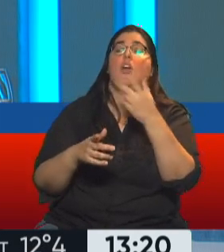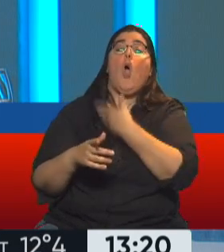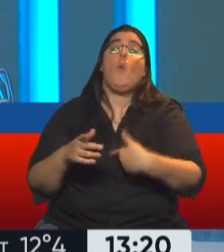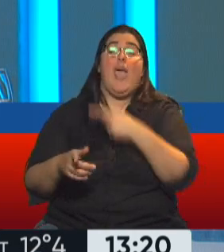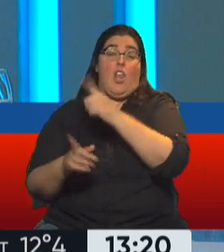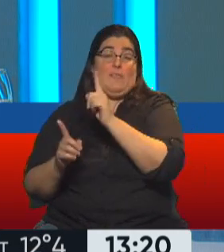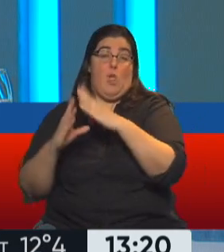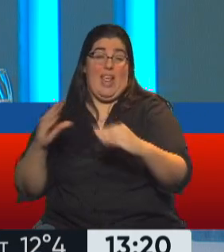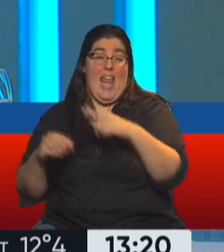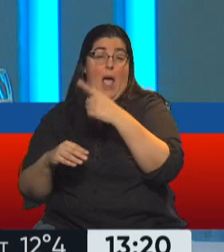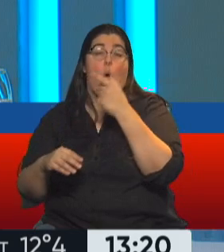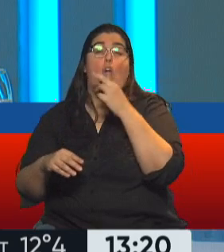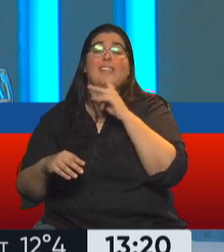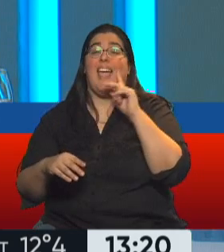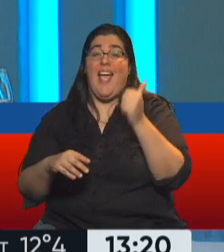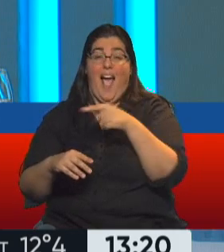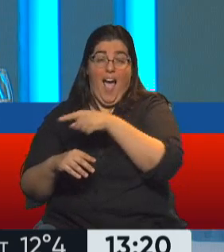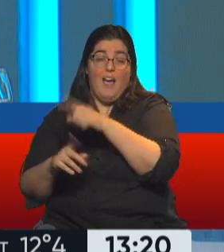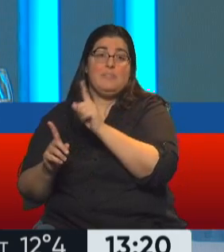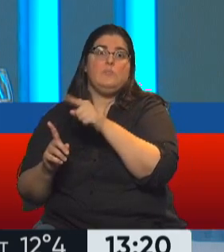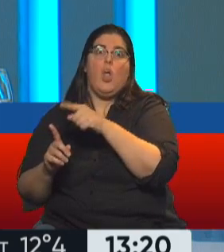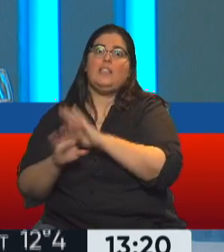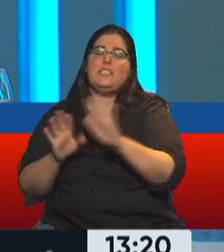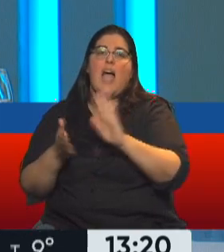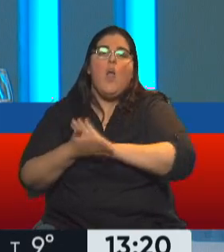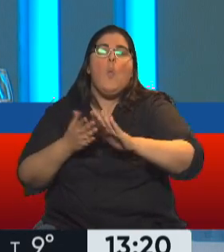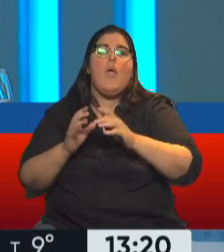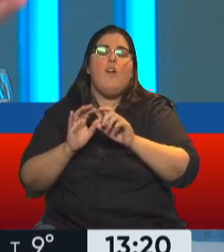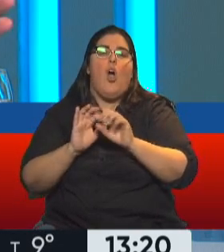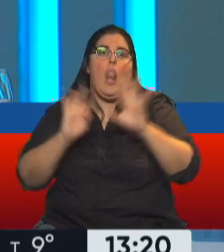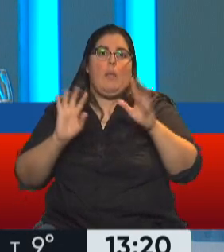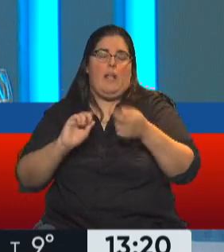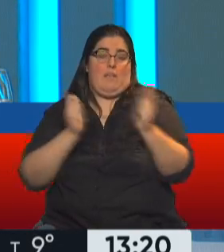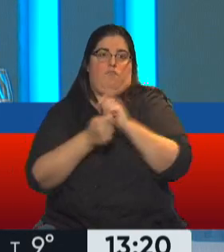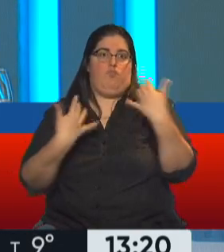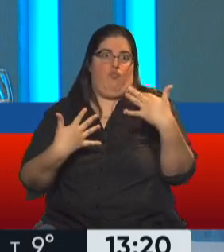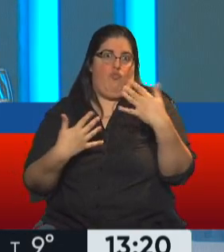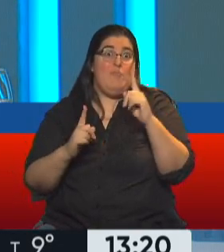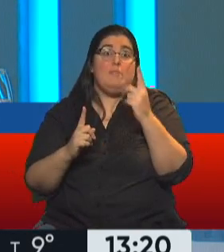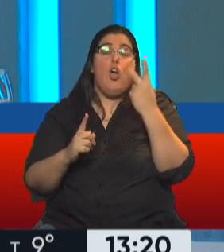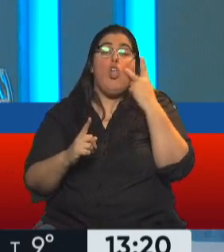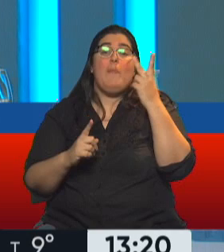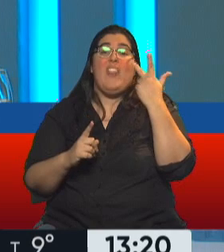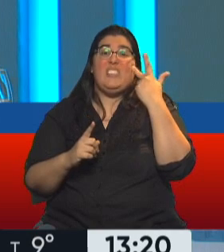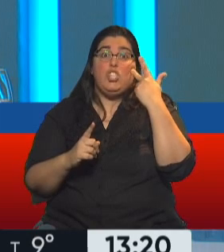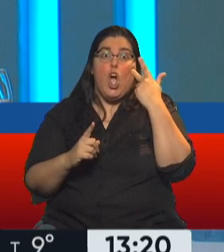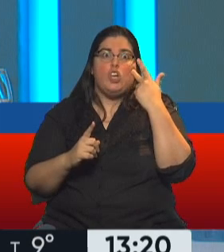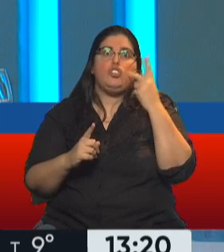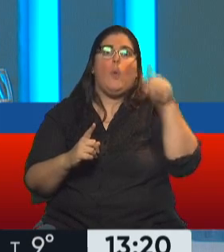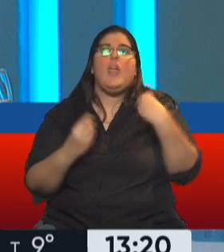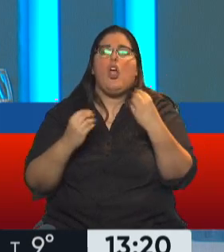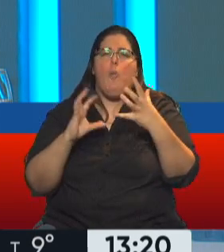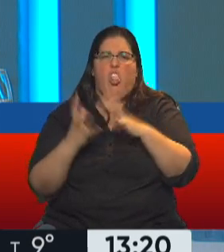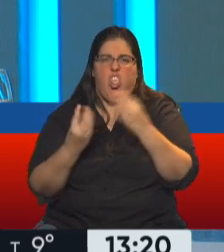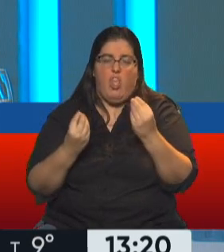que ha hecho una reforma neoliberal fuerte. De hecho, las manifestaciones del 2018 surgieron con una reforma del sistema de pensiones, ¿no? Se